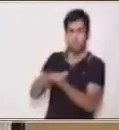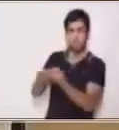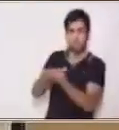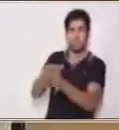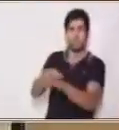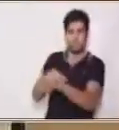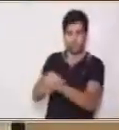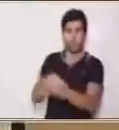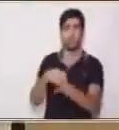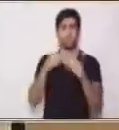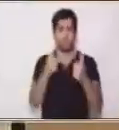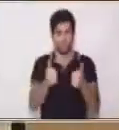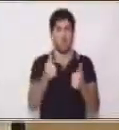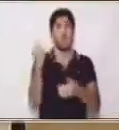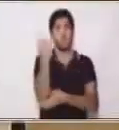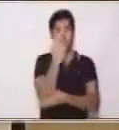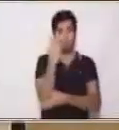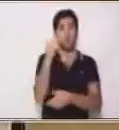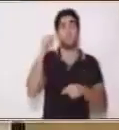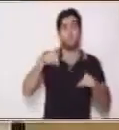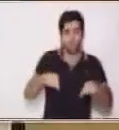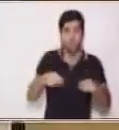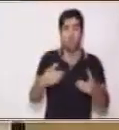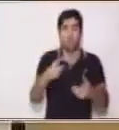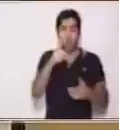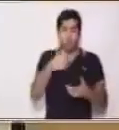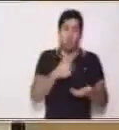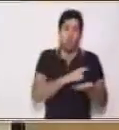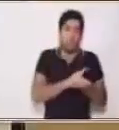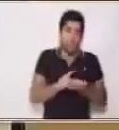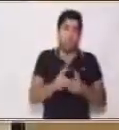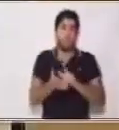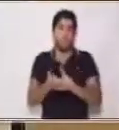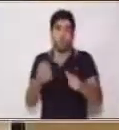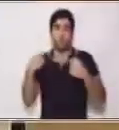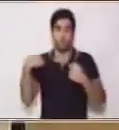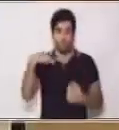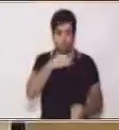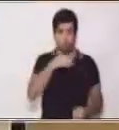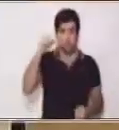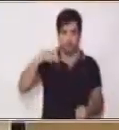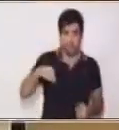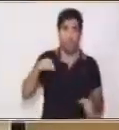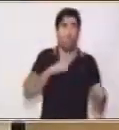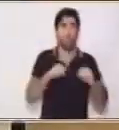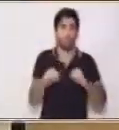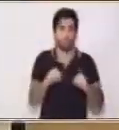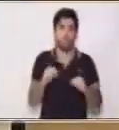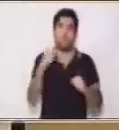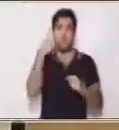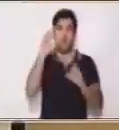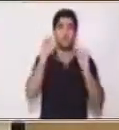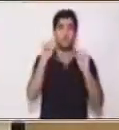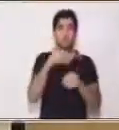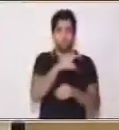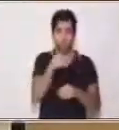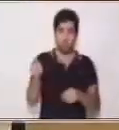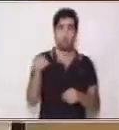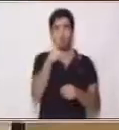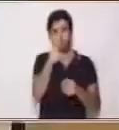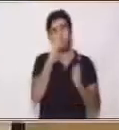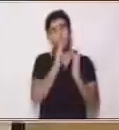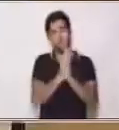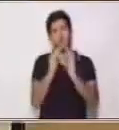alcohol en gel. Lo importante en este momento es que recuerdes, nosotros estamos trabajando desde acá para que tú sigas